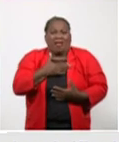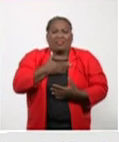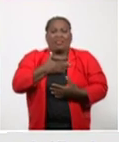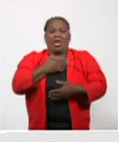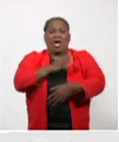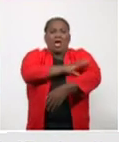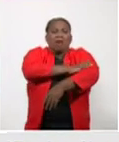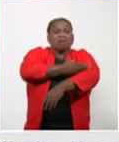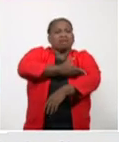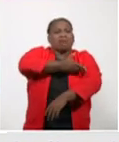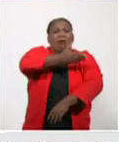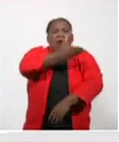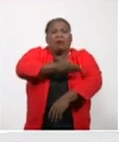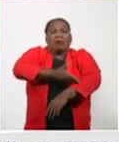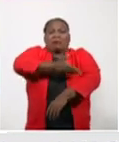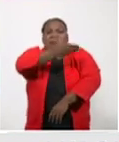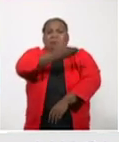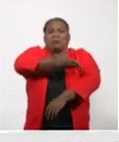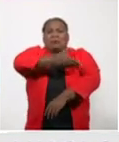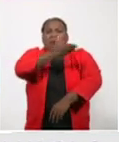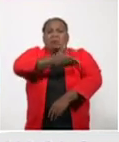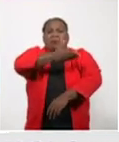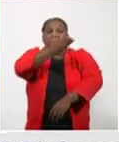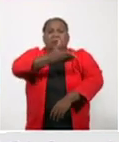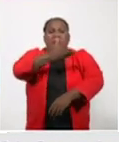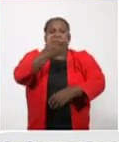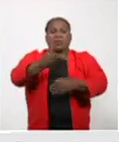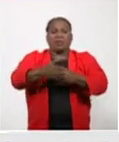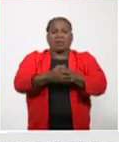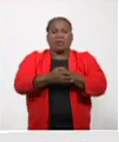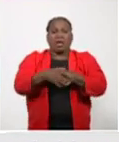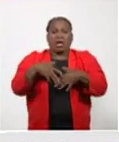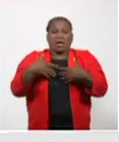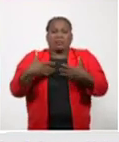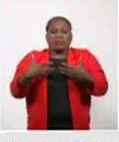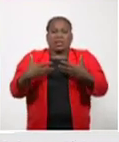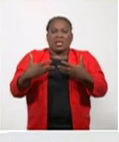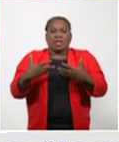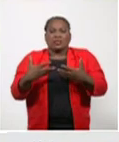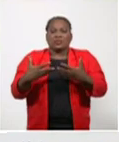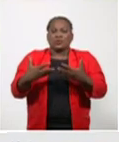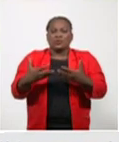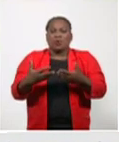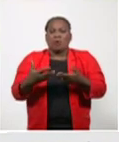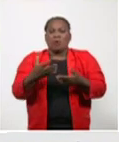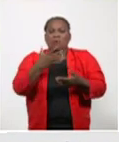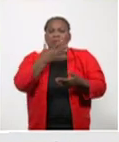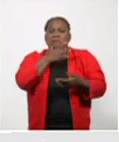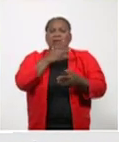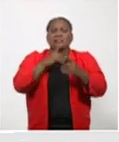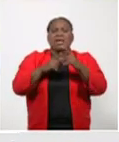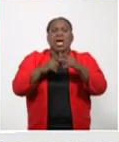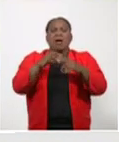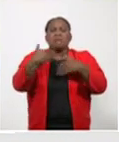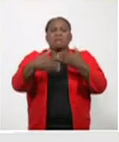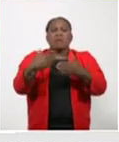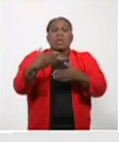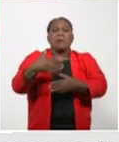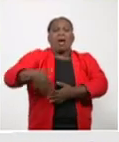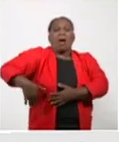arterial, con unas alteraciones compatibles con un tromboembolismo pulmonar, que es una